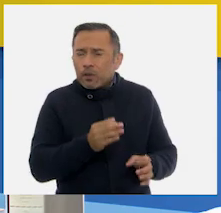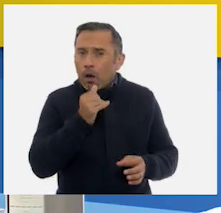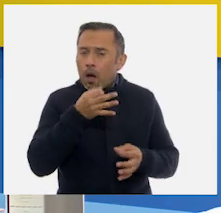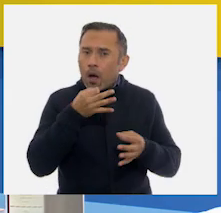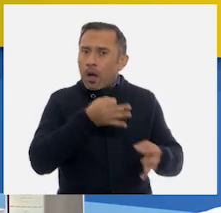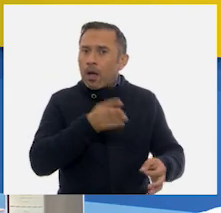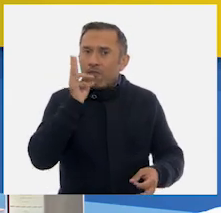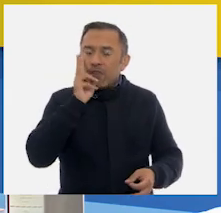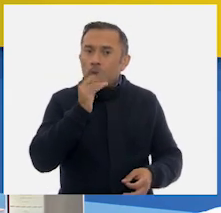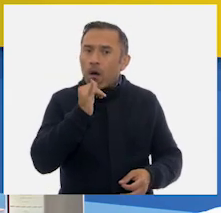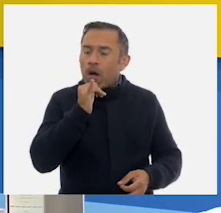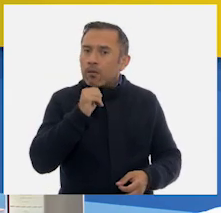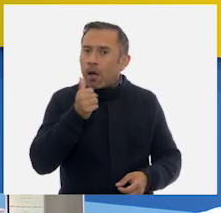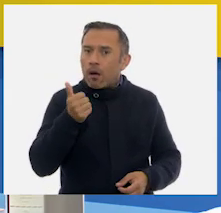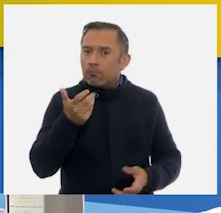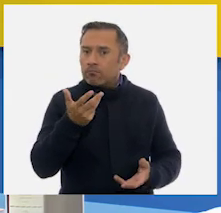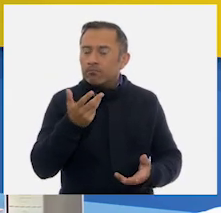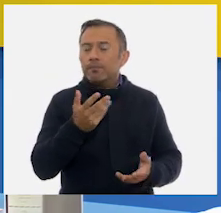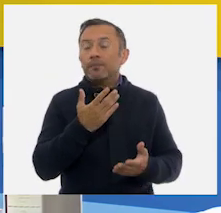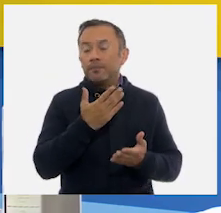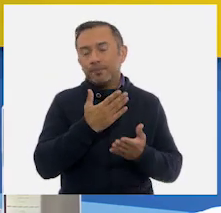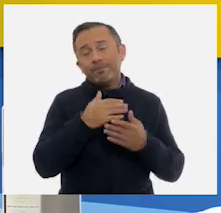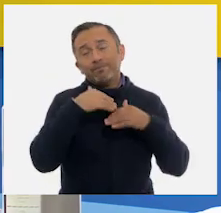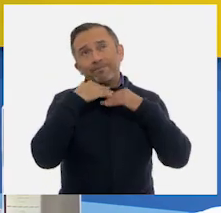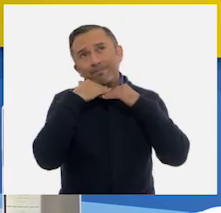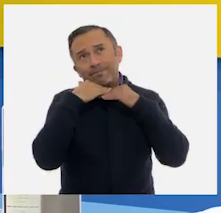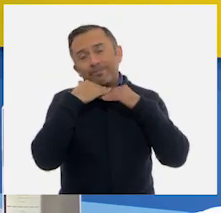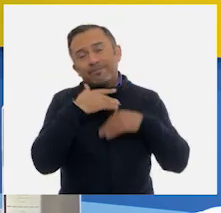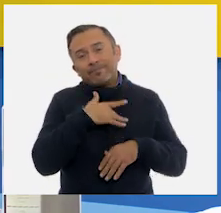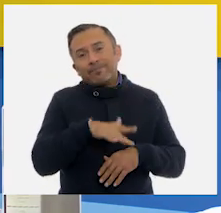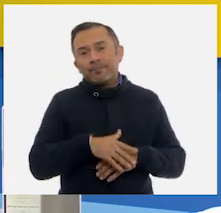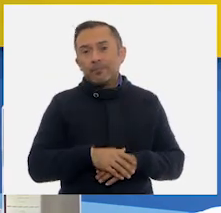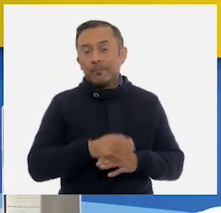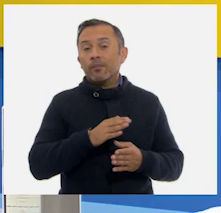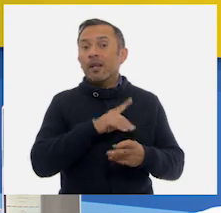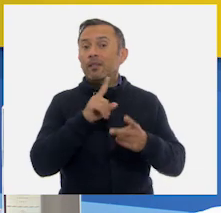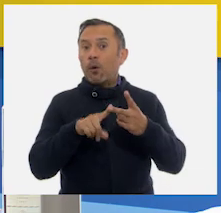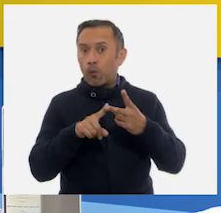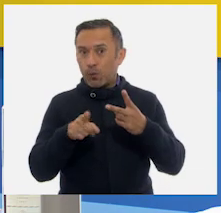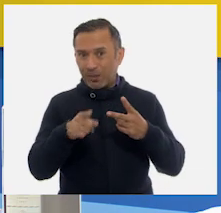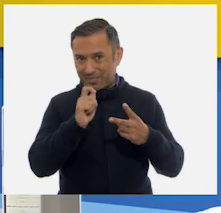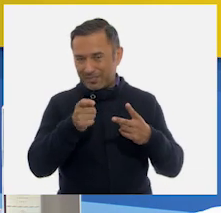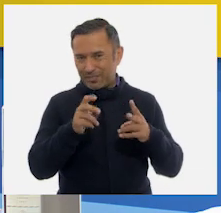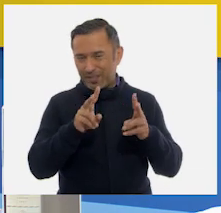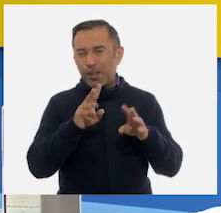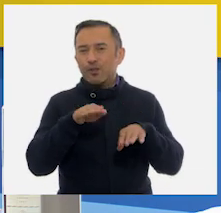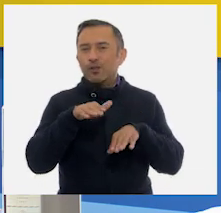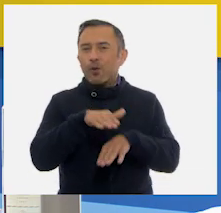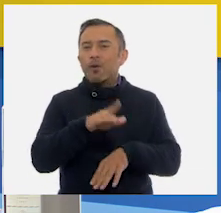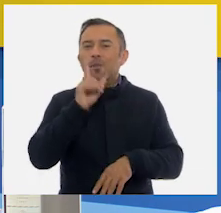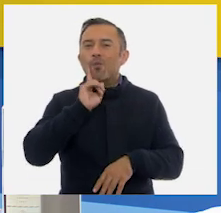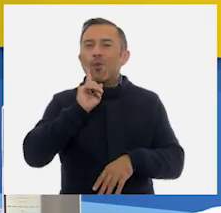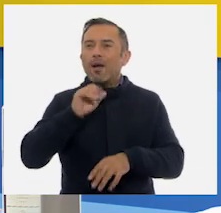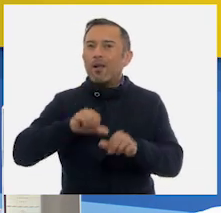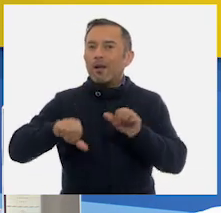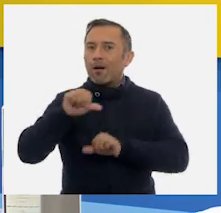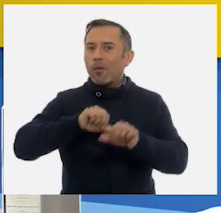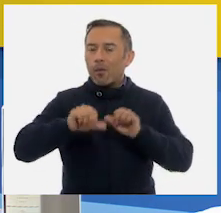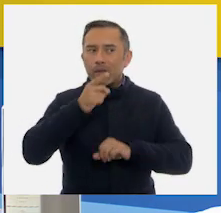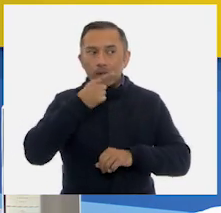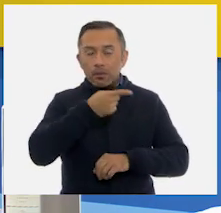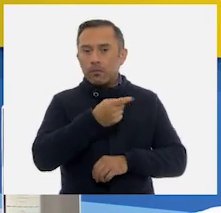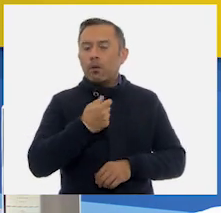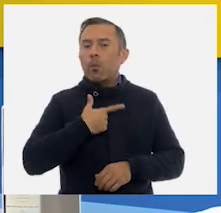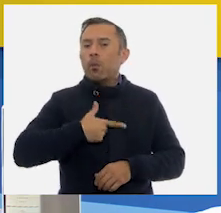al segundo punto, al de la relación del Centauro del Norte con las mujeres, se dice de manera reiterada que era muy